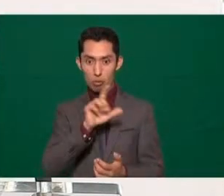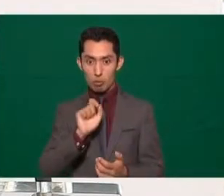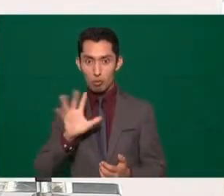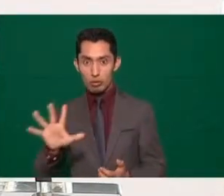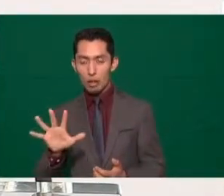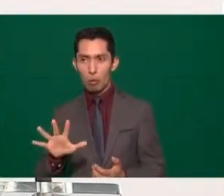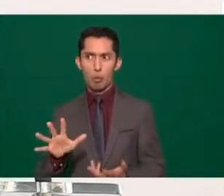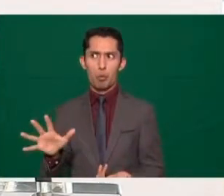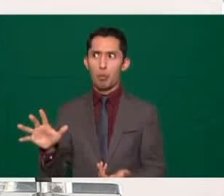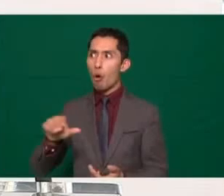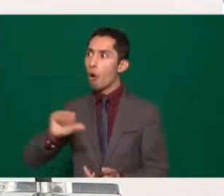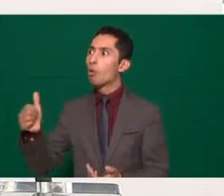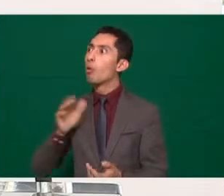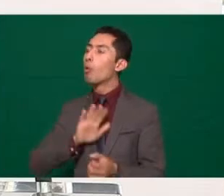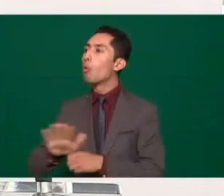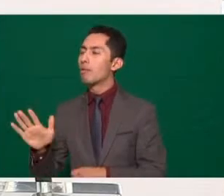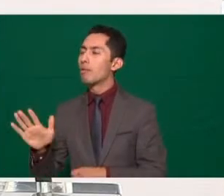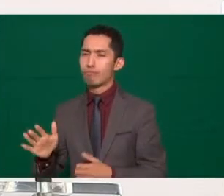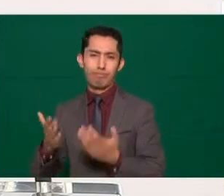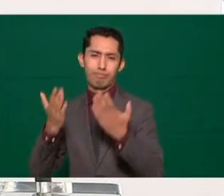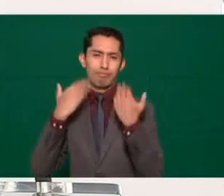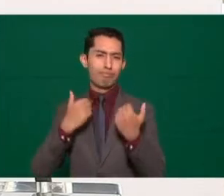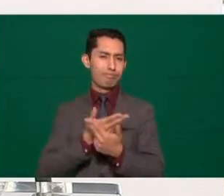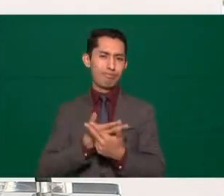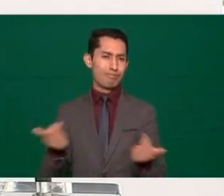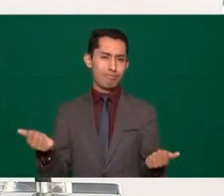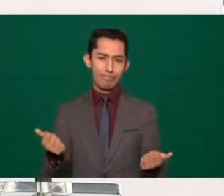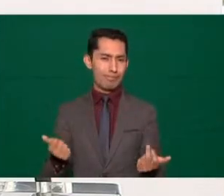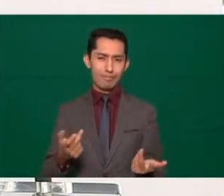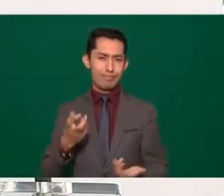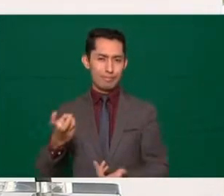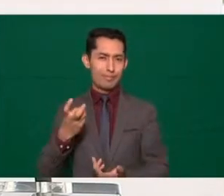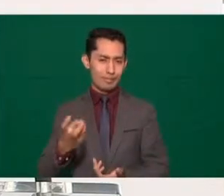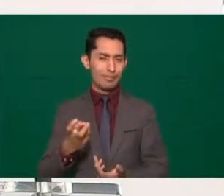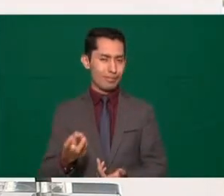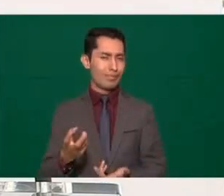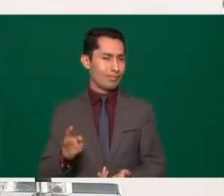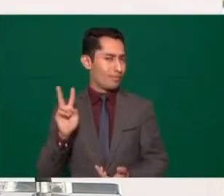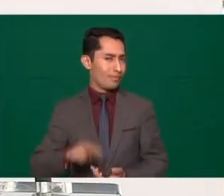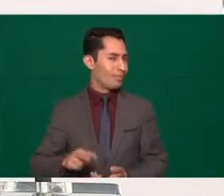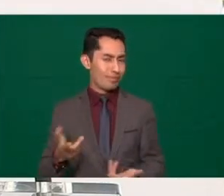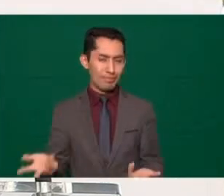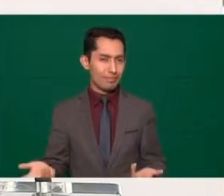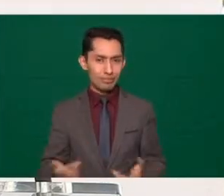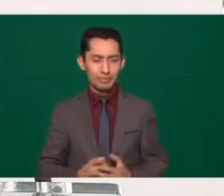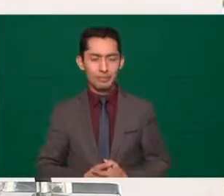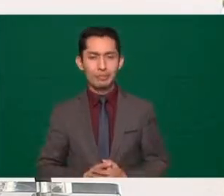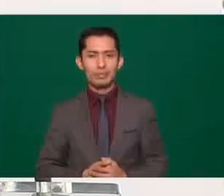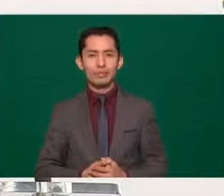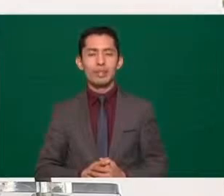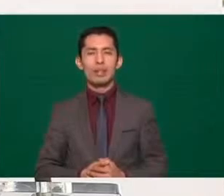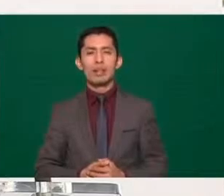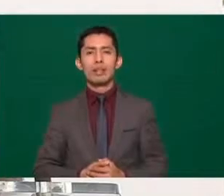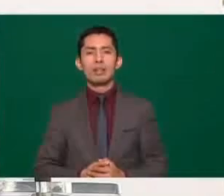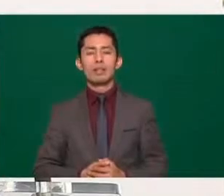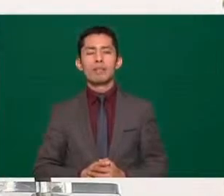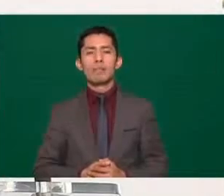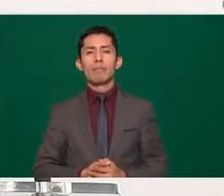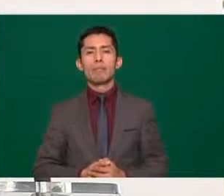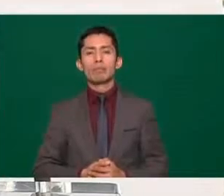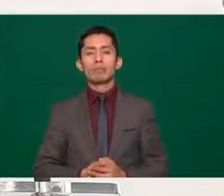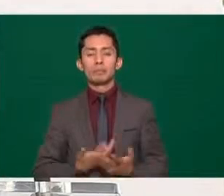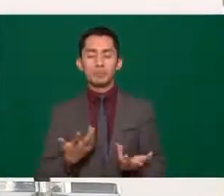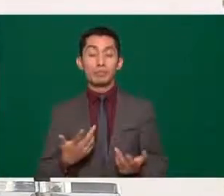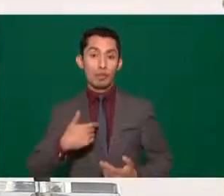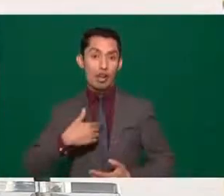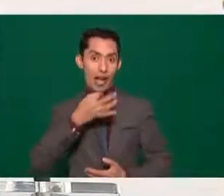de 5.5 anual. Eso lo informo